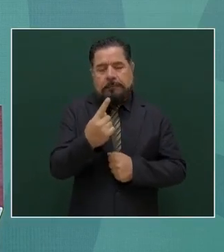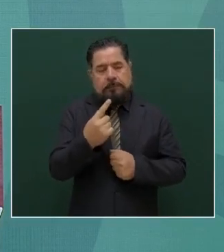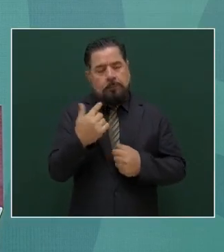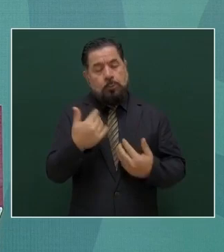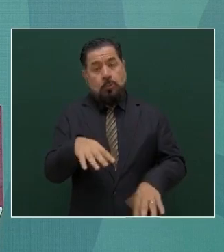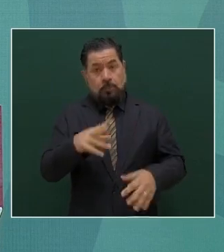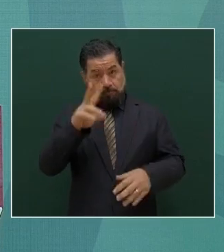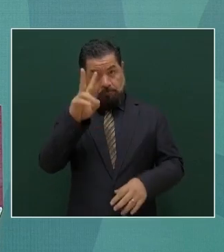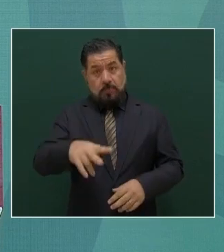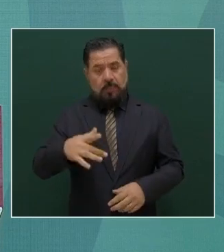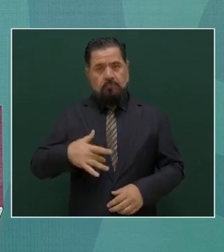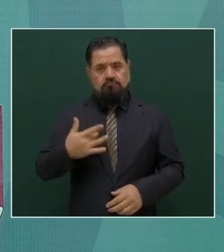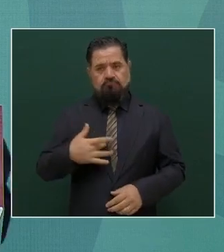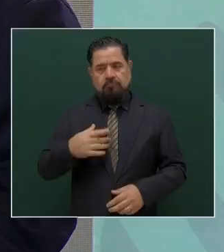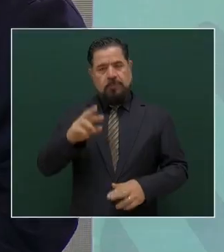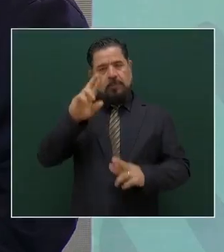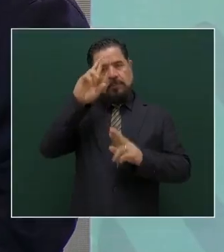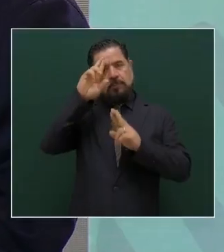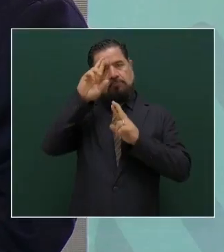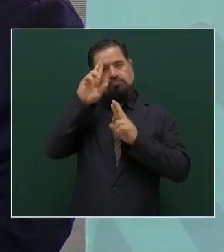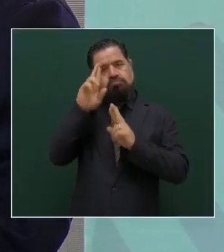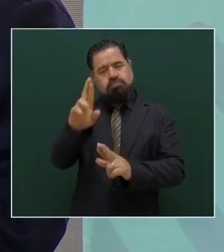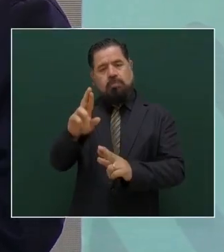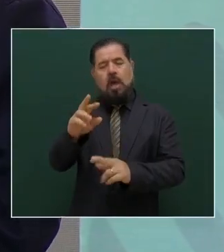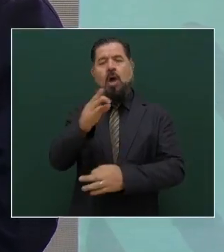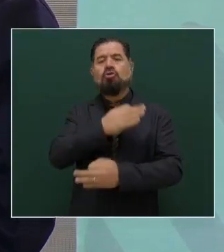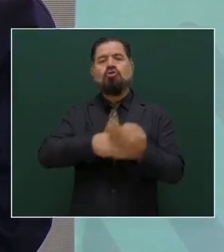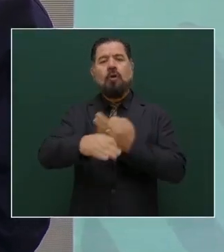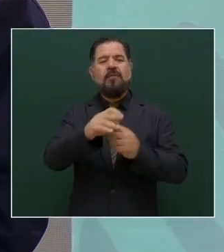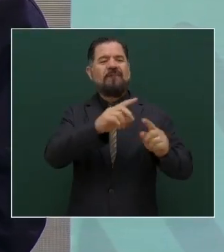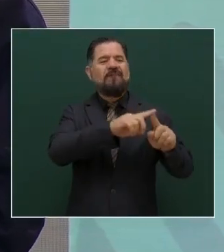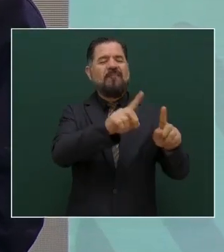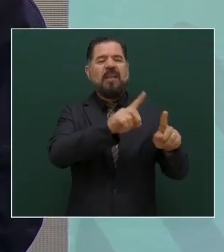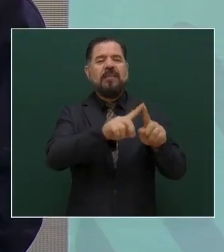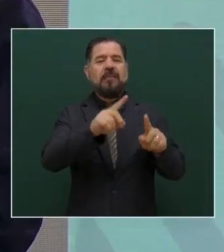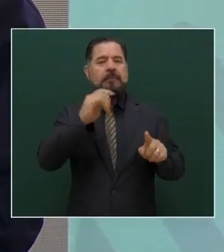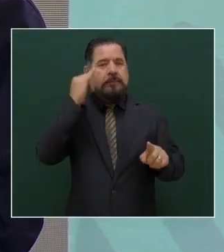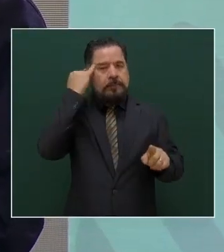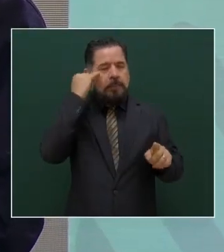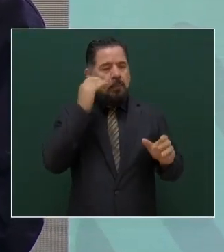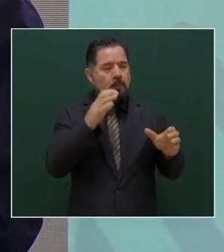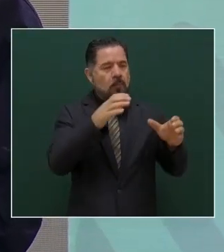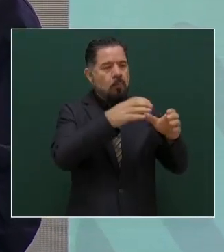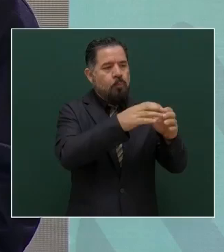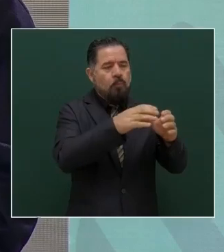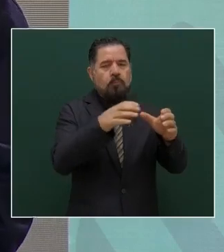mucho respeto a todos los pueblos originarios de México, a todos.